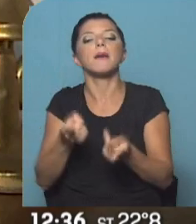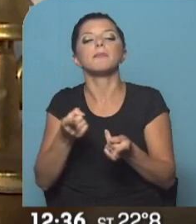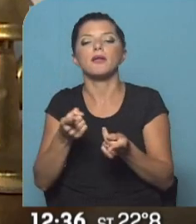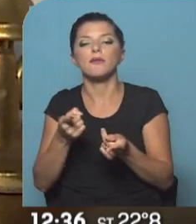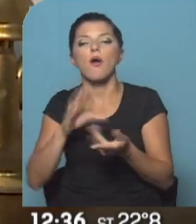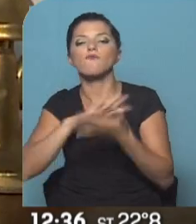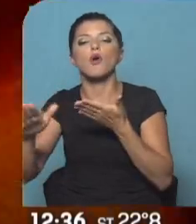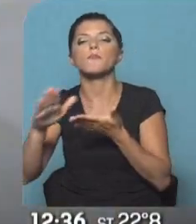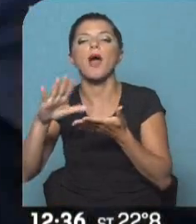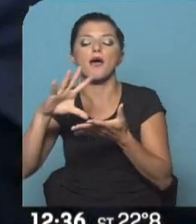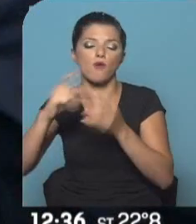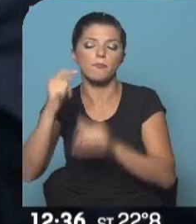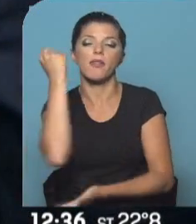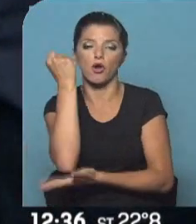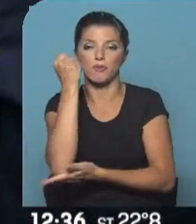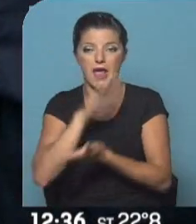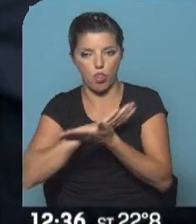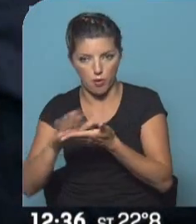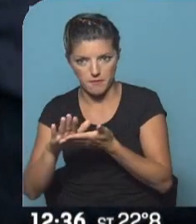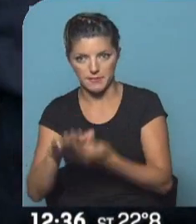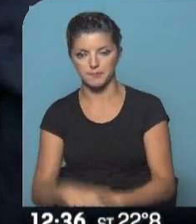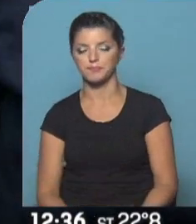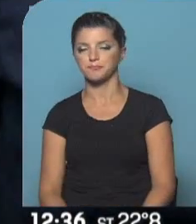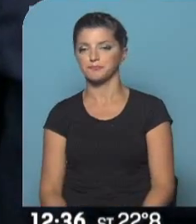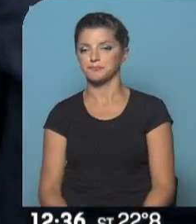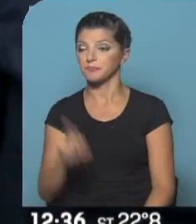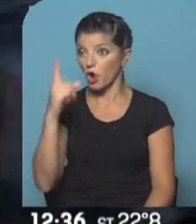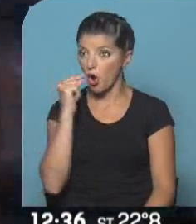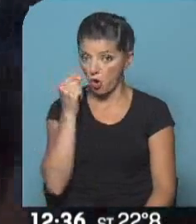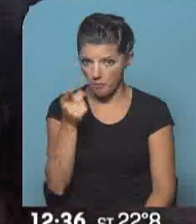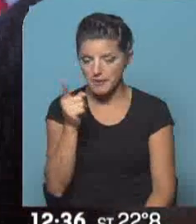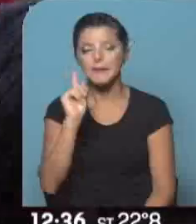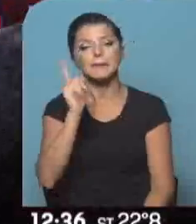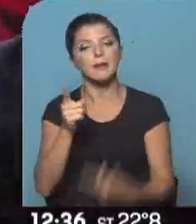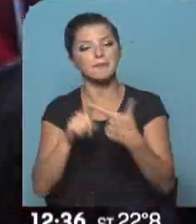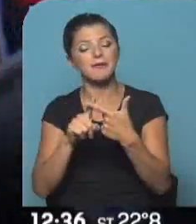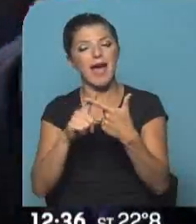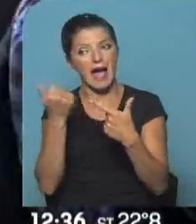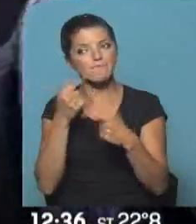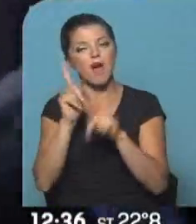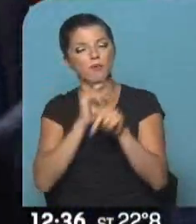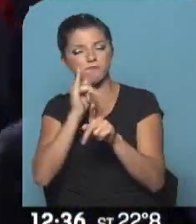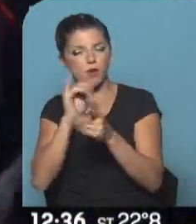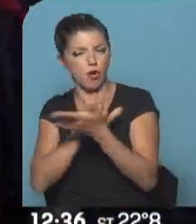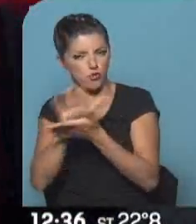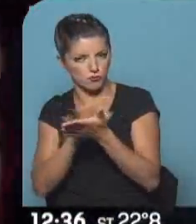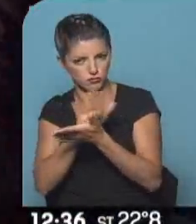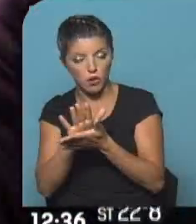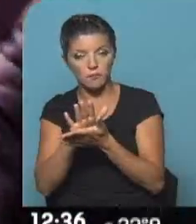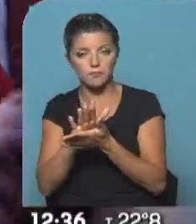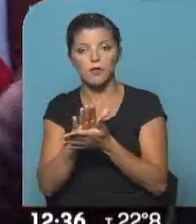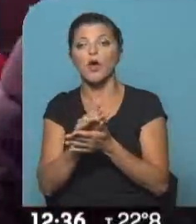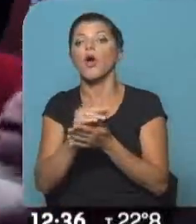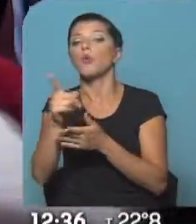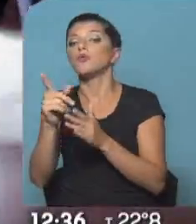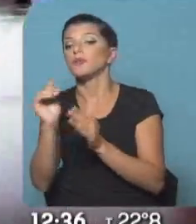motores de la economía chilena. La candidatura de Guillier también debe enfrentar denuncias de corrupción, como la que afecta a uno de sus